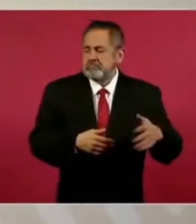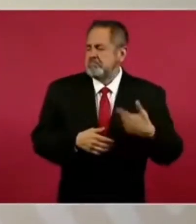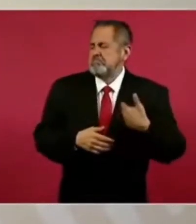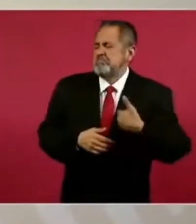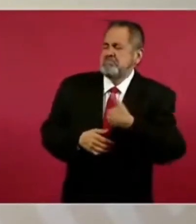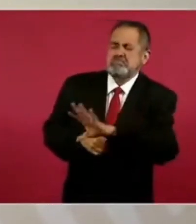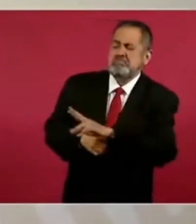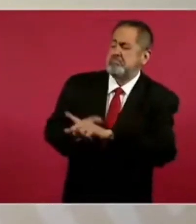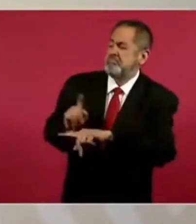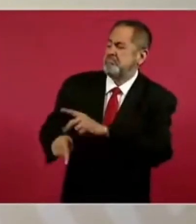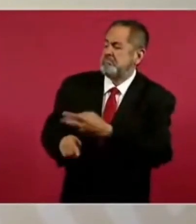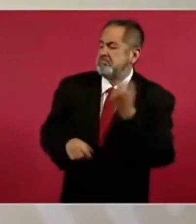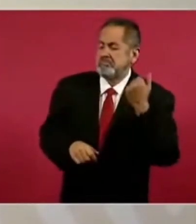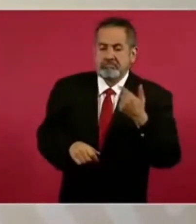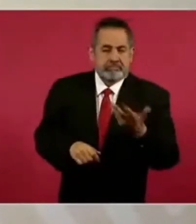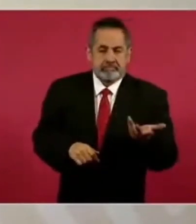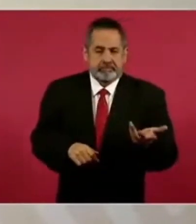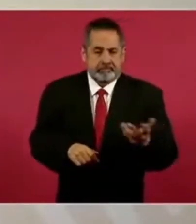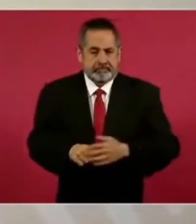Les importaba de que cómo